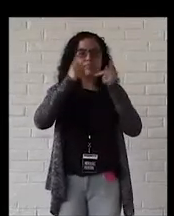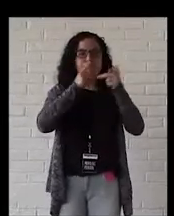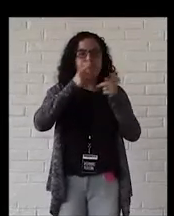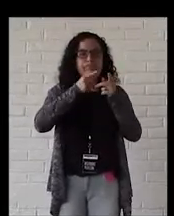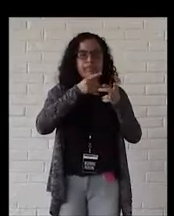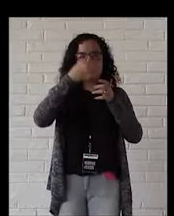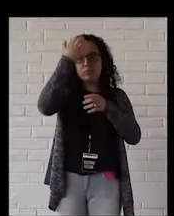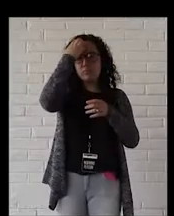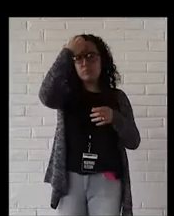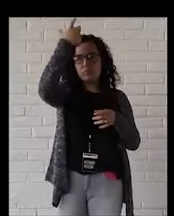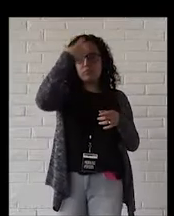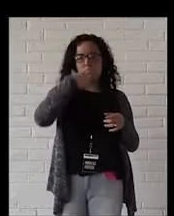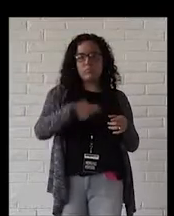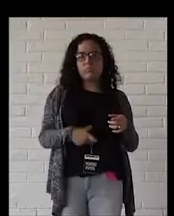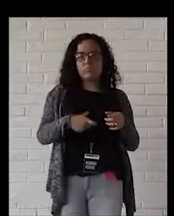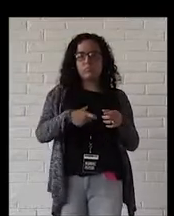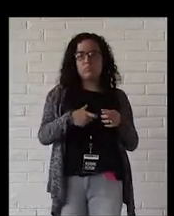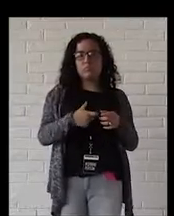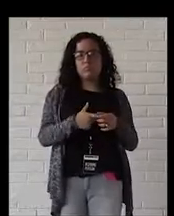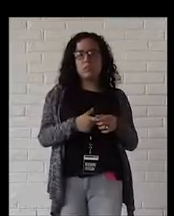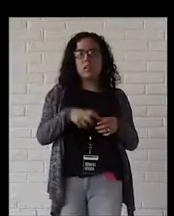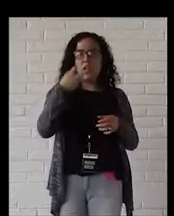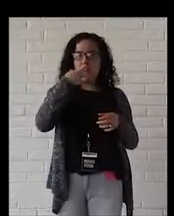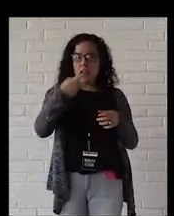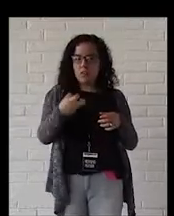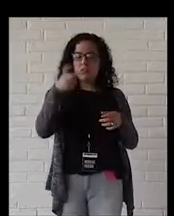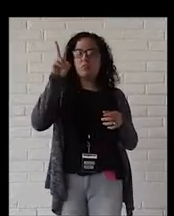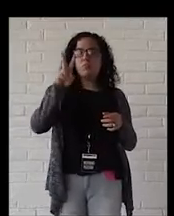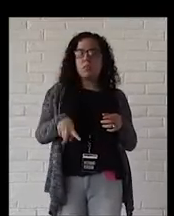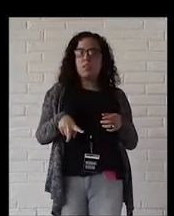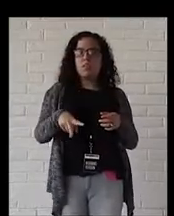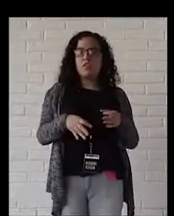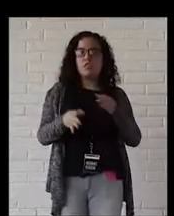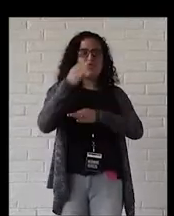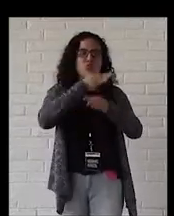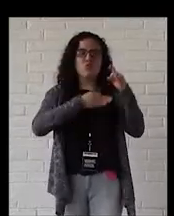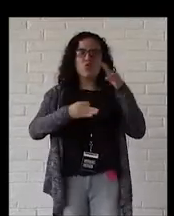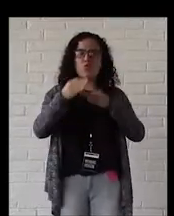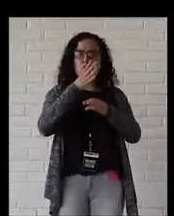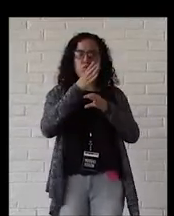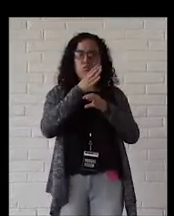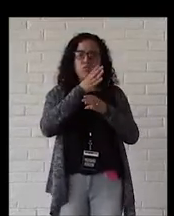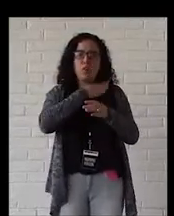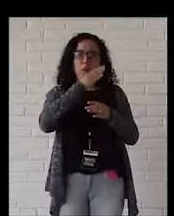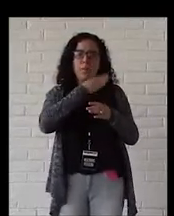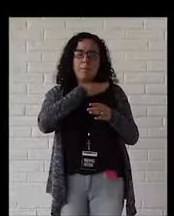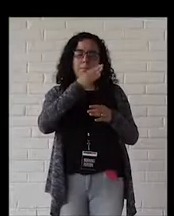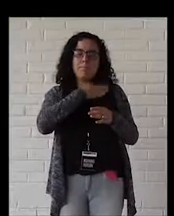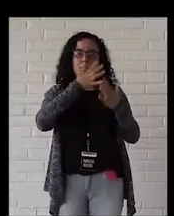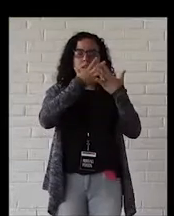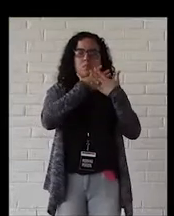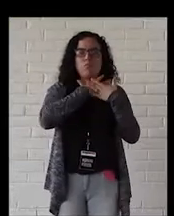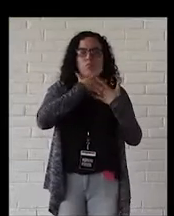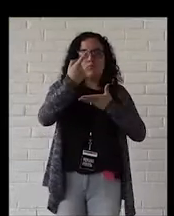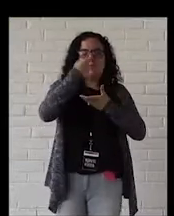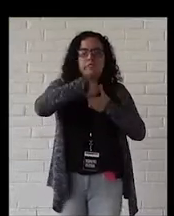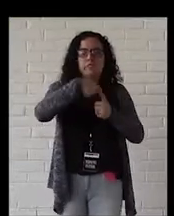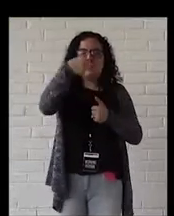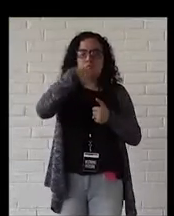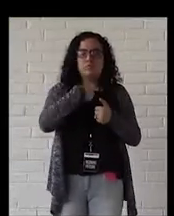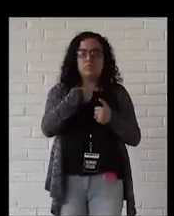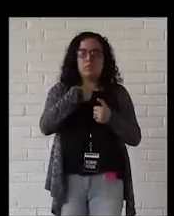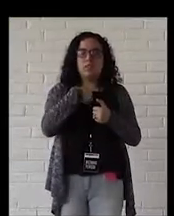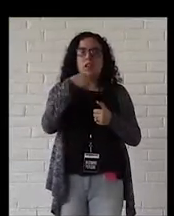si esto es verdad, y todo existe adentro de mí, una, quiero volverlo a encontrar. Pero no solo lo quiero